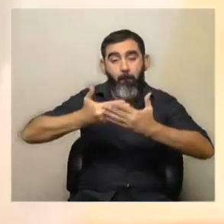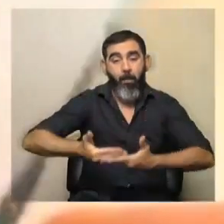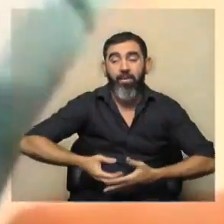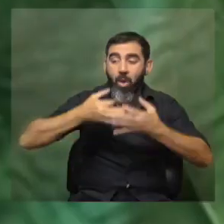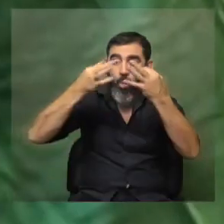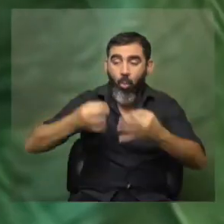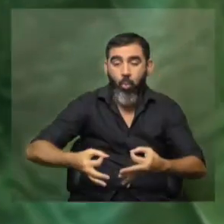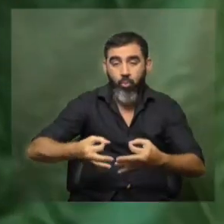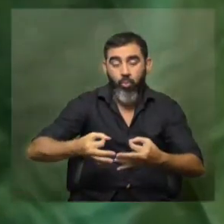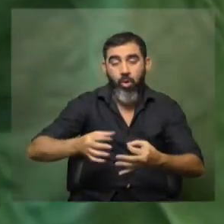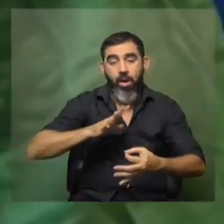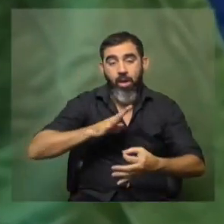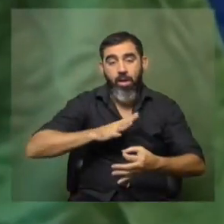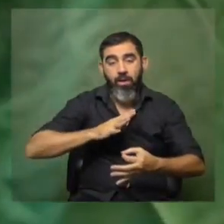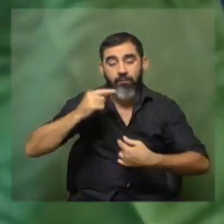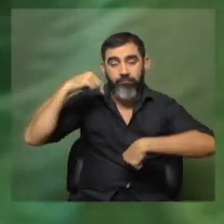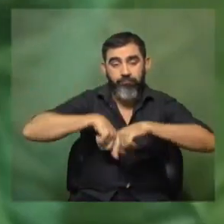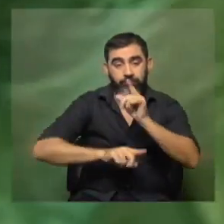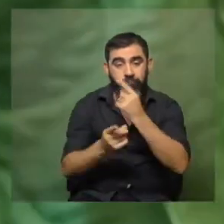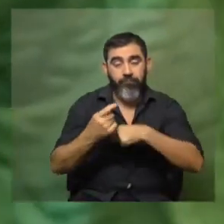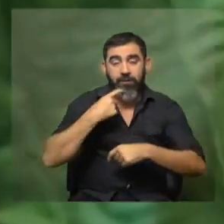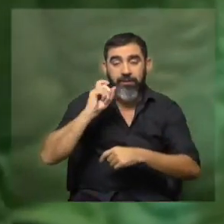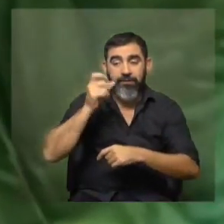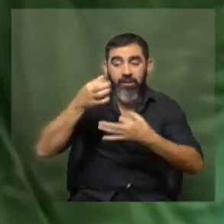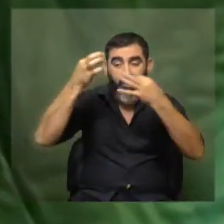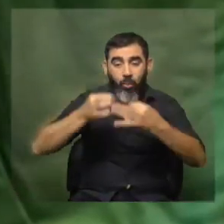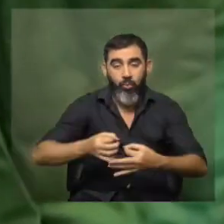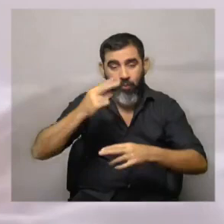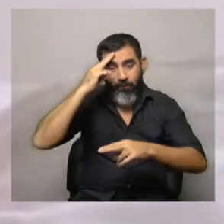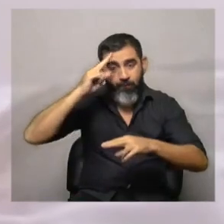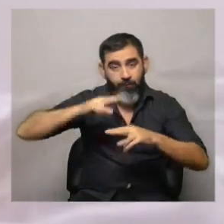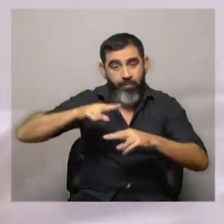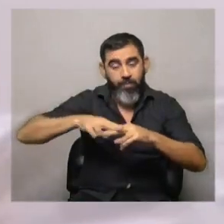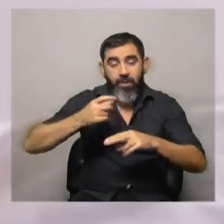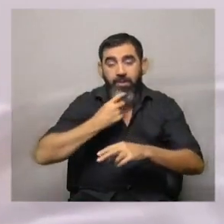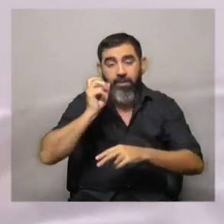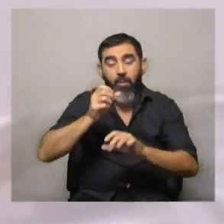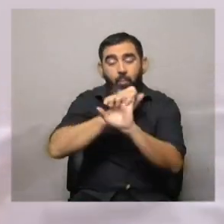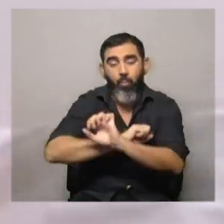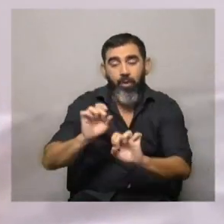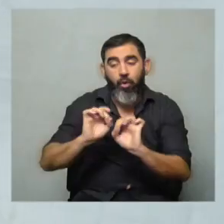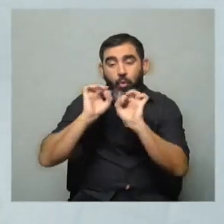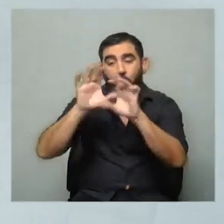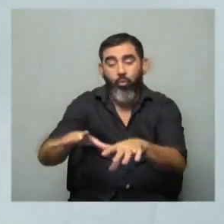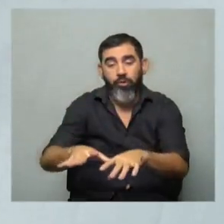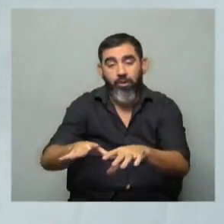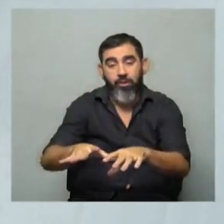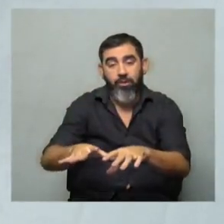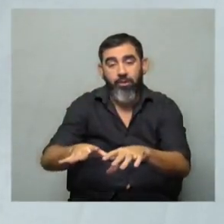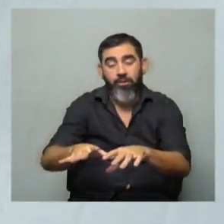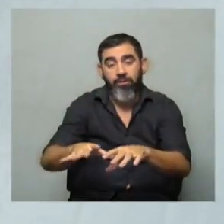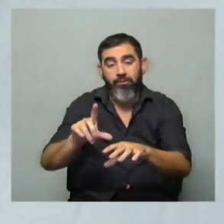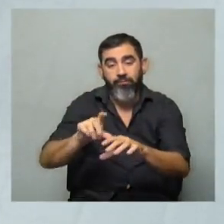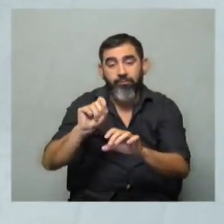tripanosoma circulando en la sangre, infectada y que justo tenga tripanosoma circulando en la sangre, puede transmitir a través de la placenta el